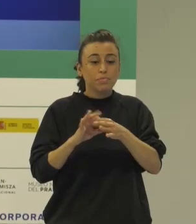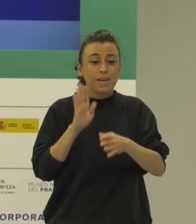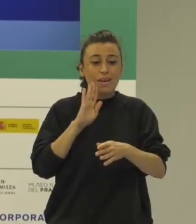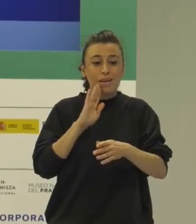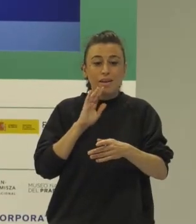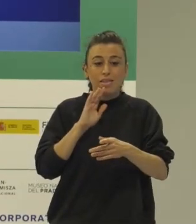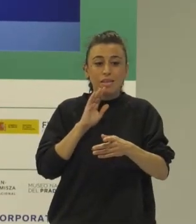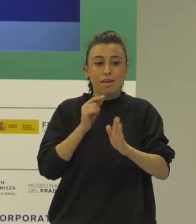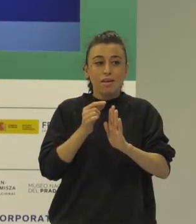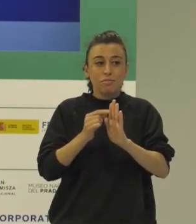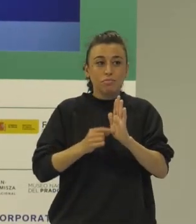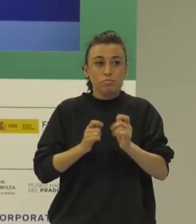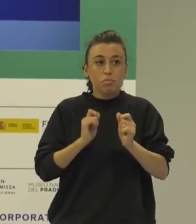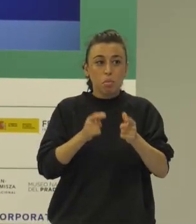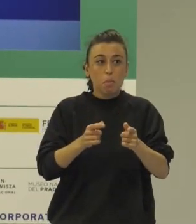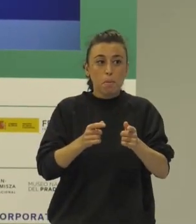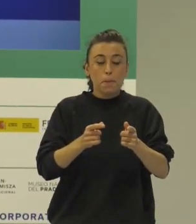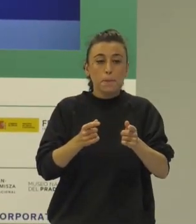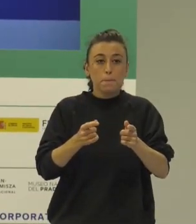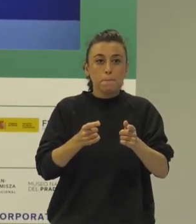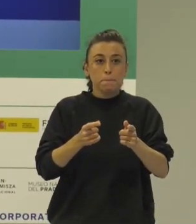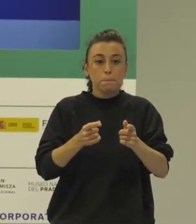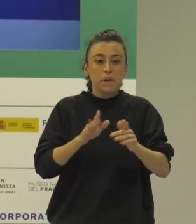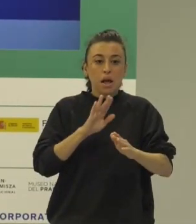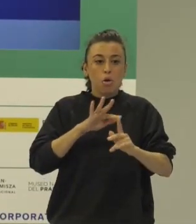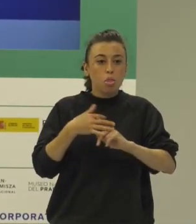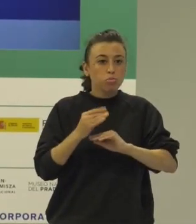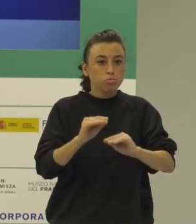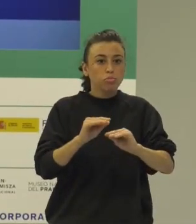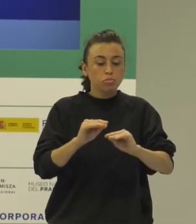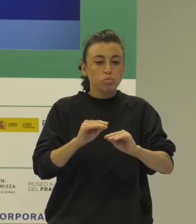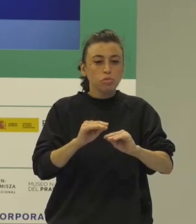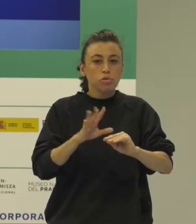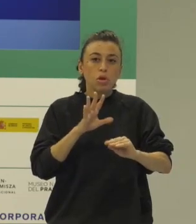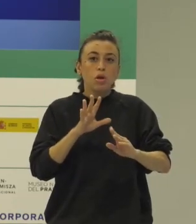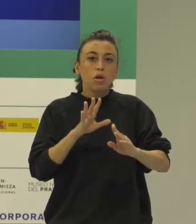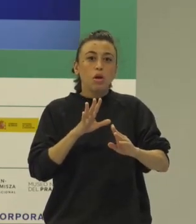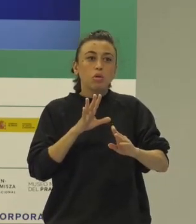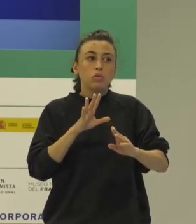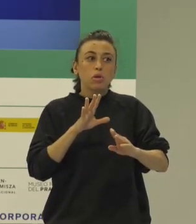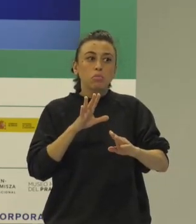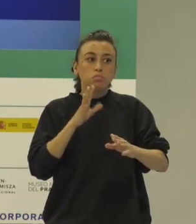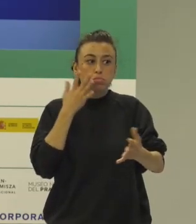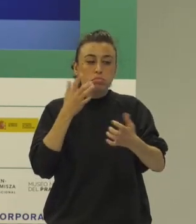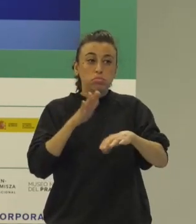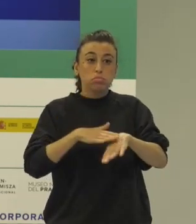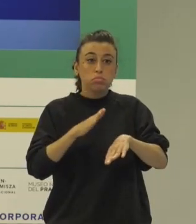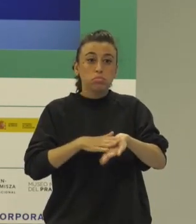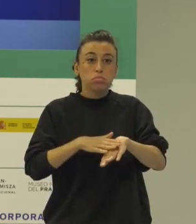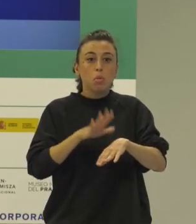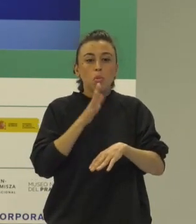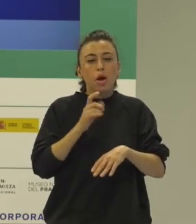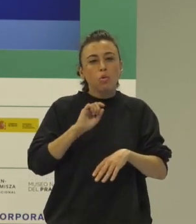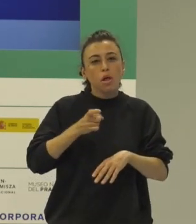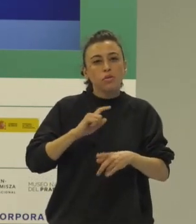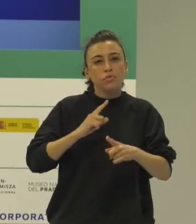él, porque ya es emblemático, porque es una de las primeras personas, además de una ex fiscal que